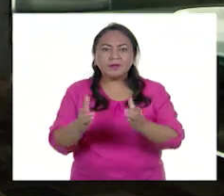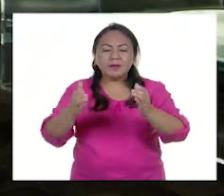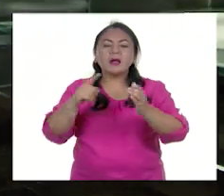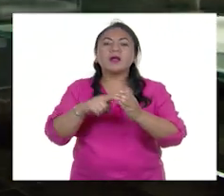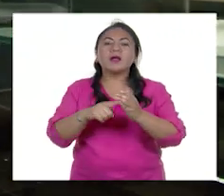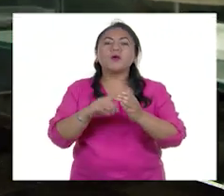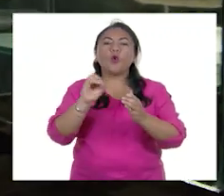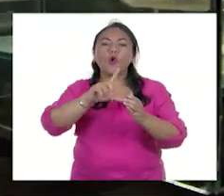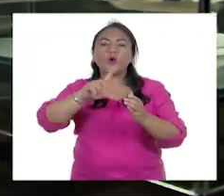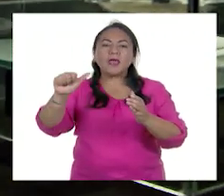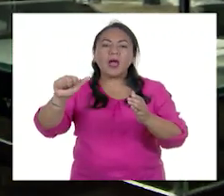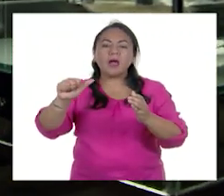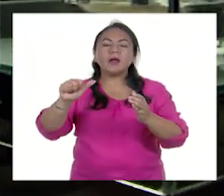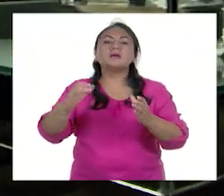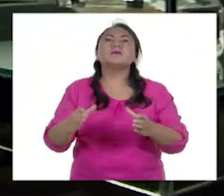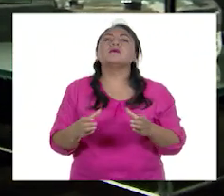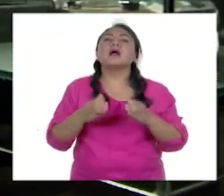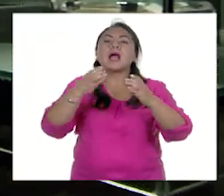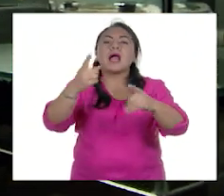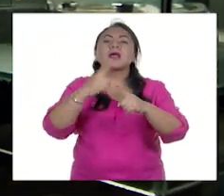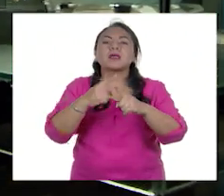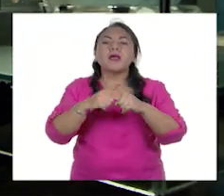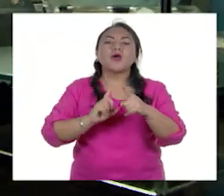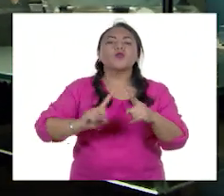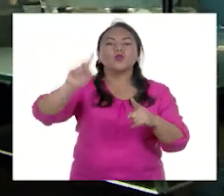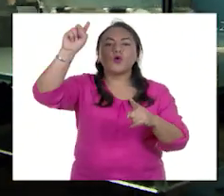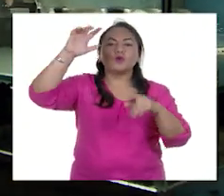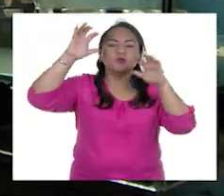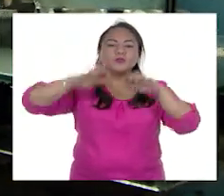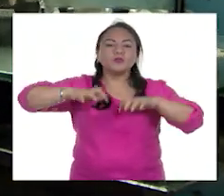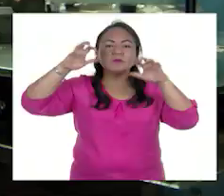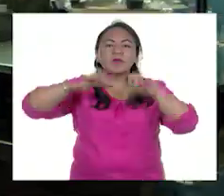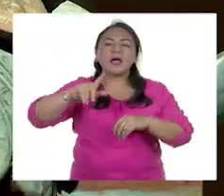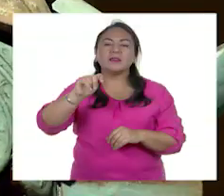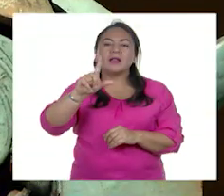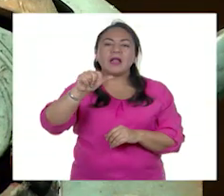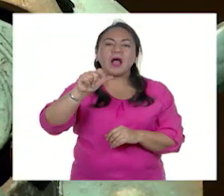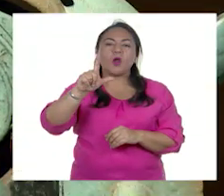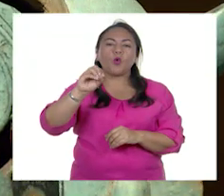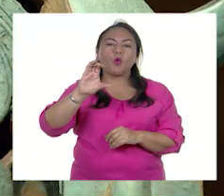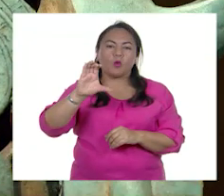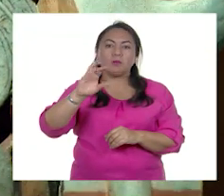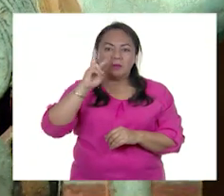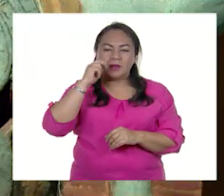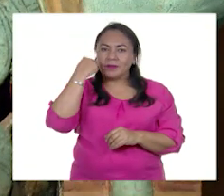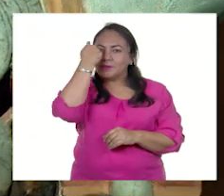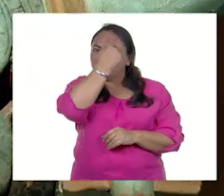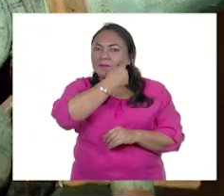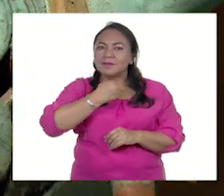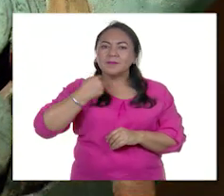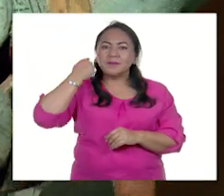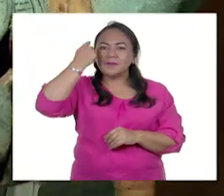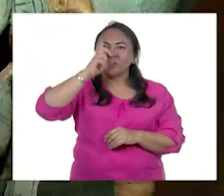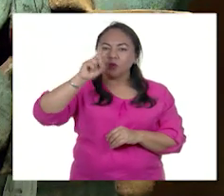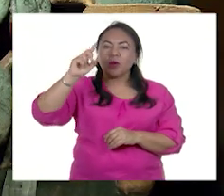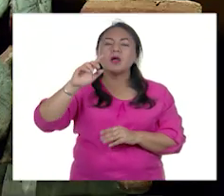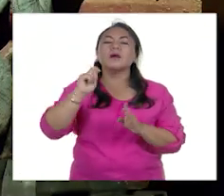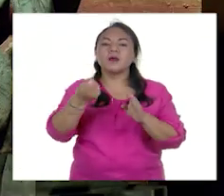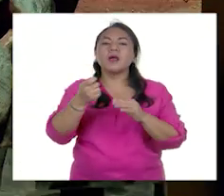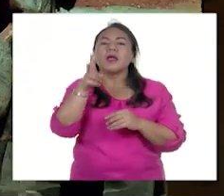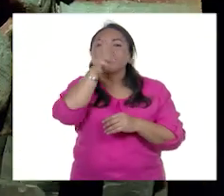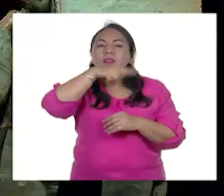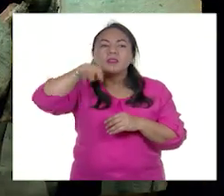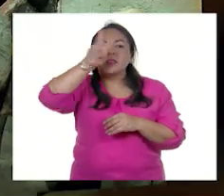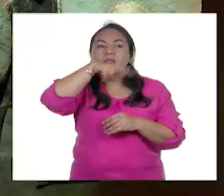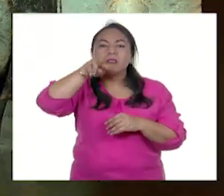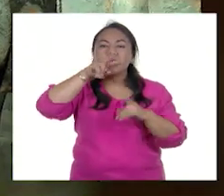Tlaloc. Es una olla, de hecho, representa al dios de la lluvia. El rostro de Tlaloc estaba formado por serpientes que